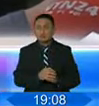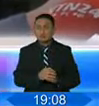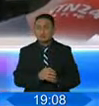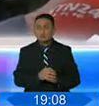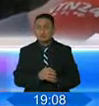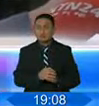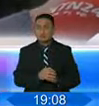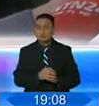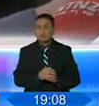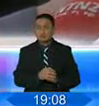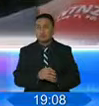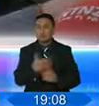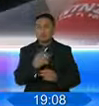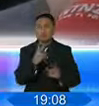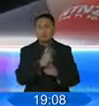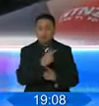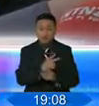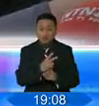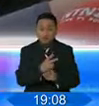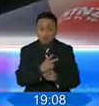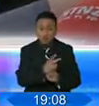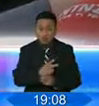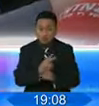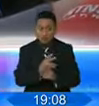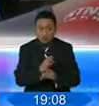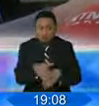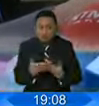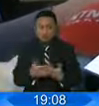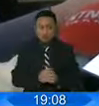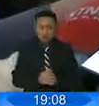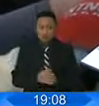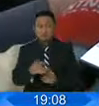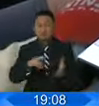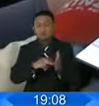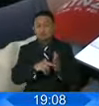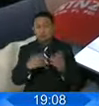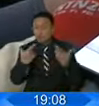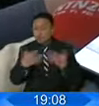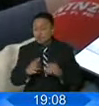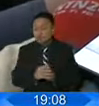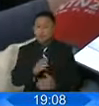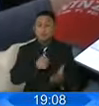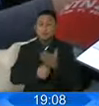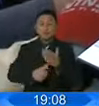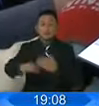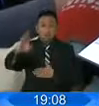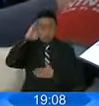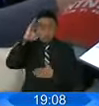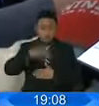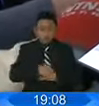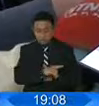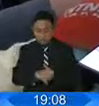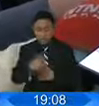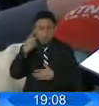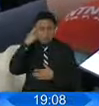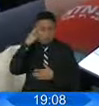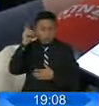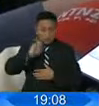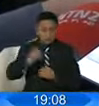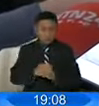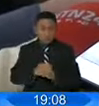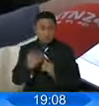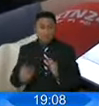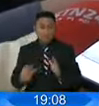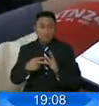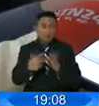la ocurrencia de riesgos. Lo que nos está diciendo es que en cualquier evento en que el Ministerio del Interior considere necesario activar estos